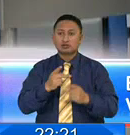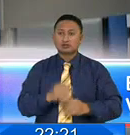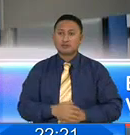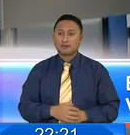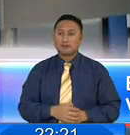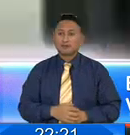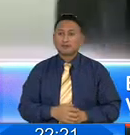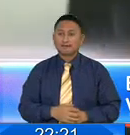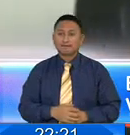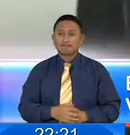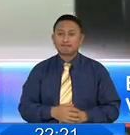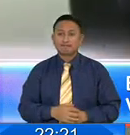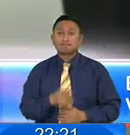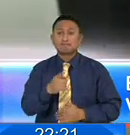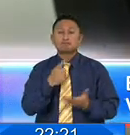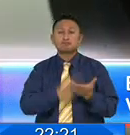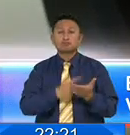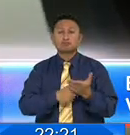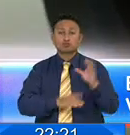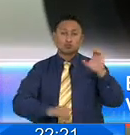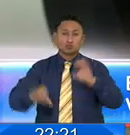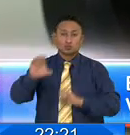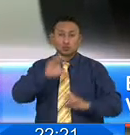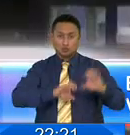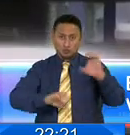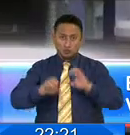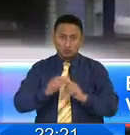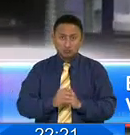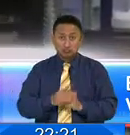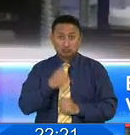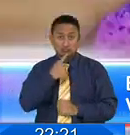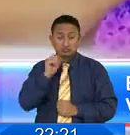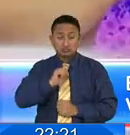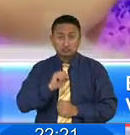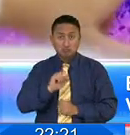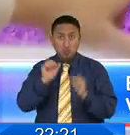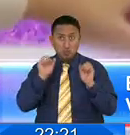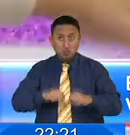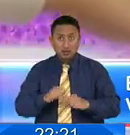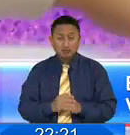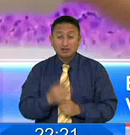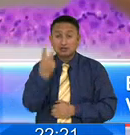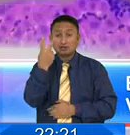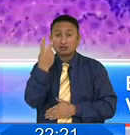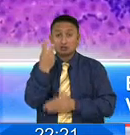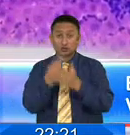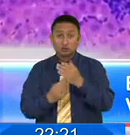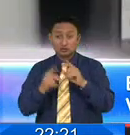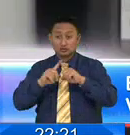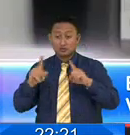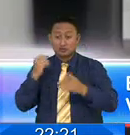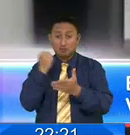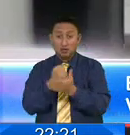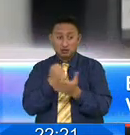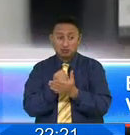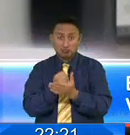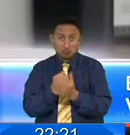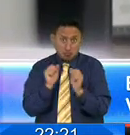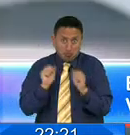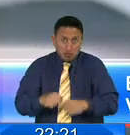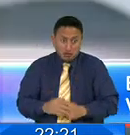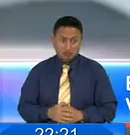inmunización. Estudios científicos preliminares indican que es posible combinar vacunas de distinto fabricante